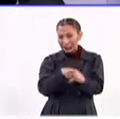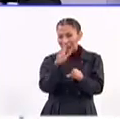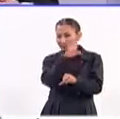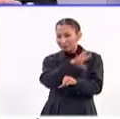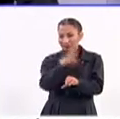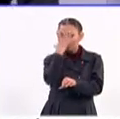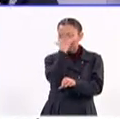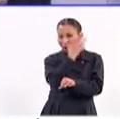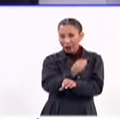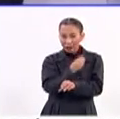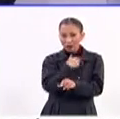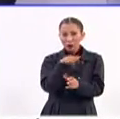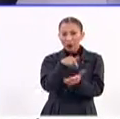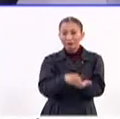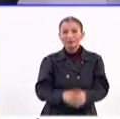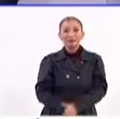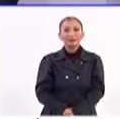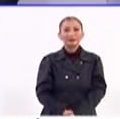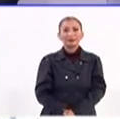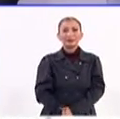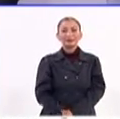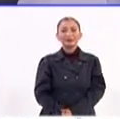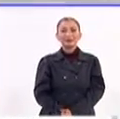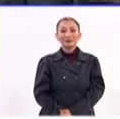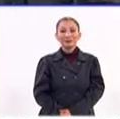este hermosísimo recinto.